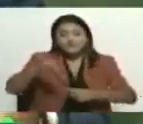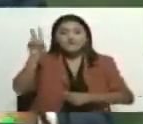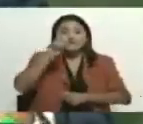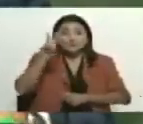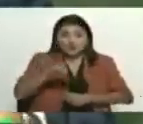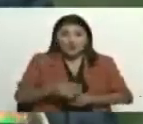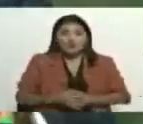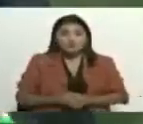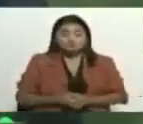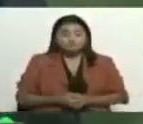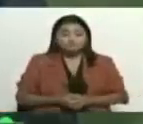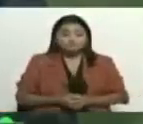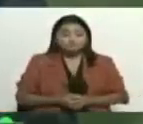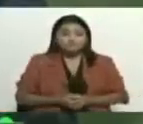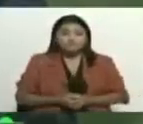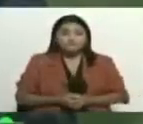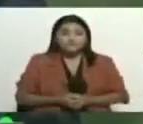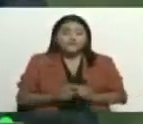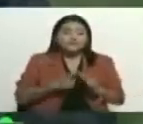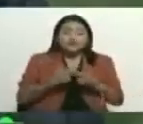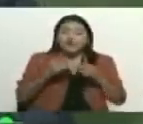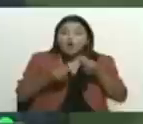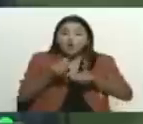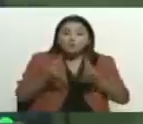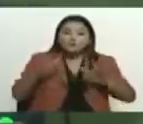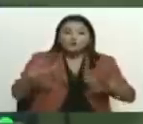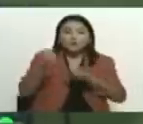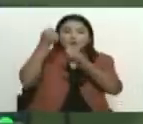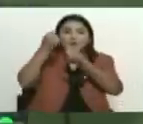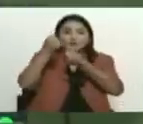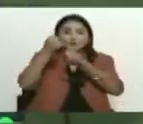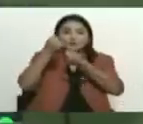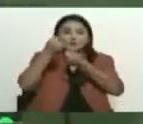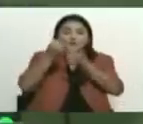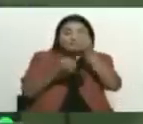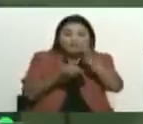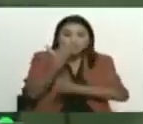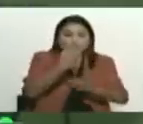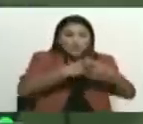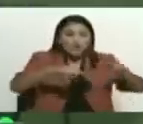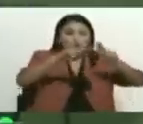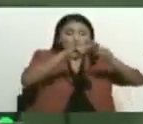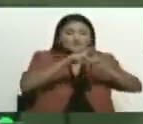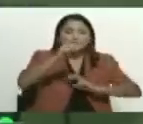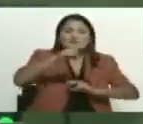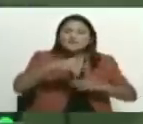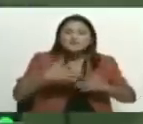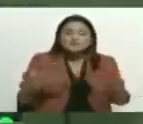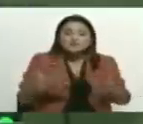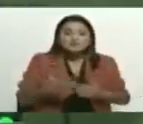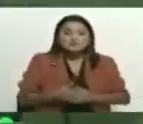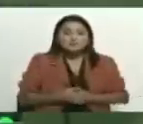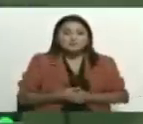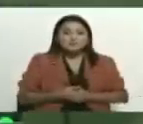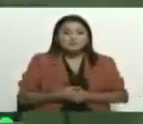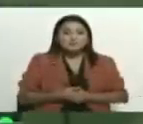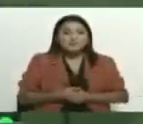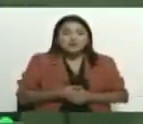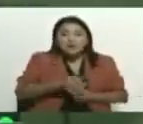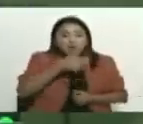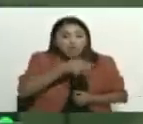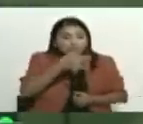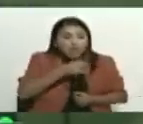nacionales. Para recuperar el espíritu fundacional de Naciones Unidas, se debe mitigar el discurso y las prácticas de